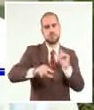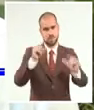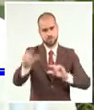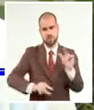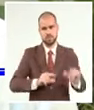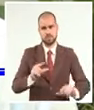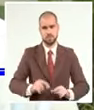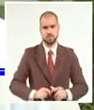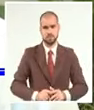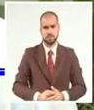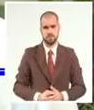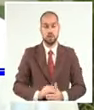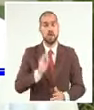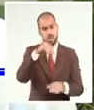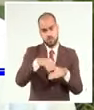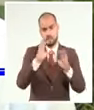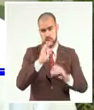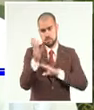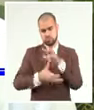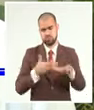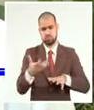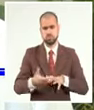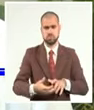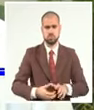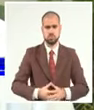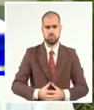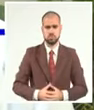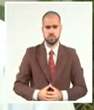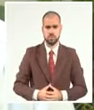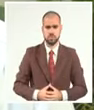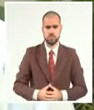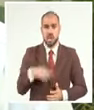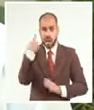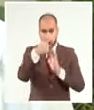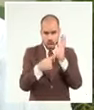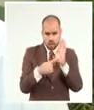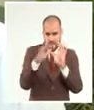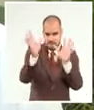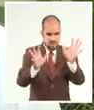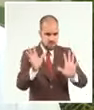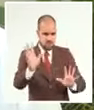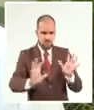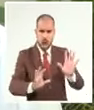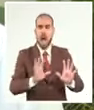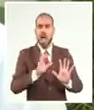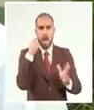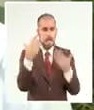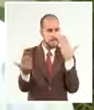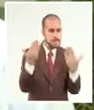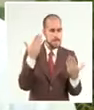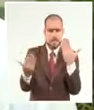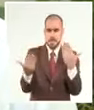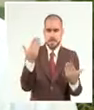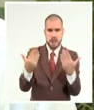sujetos involucrados en estos procesos. Estas características particulares posteriormente se comparan, se